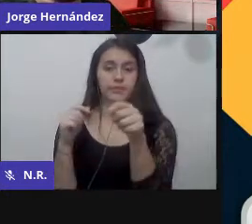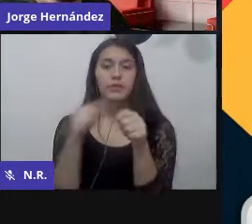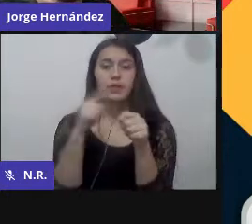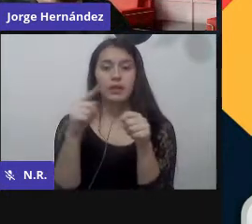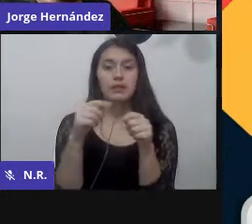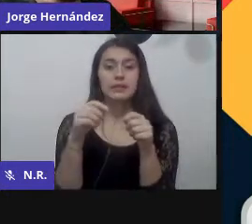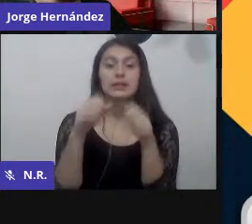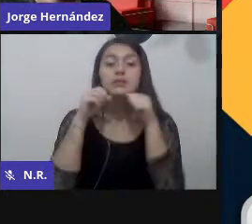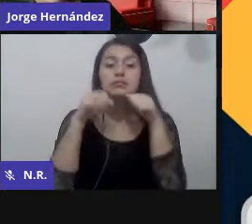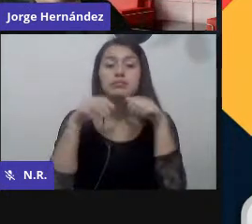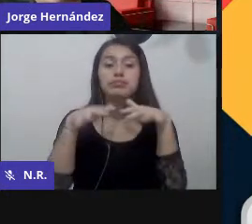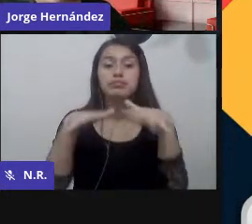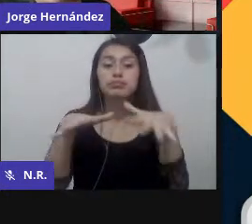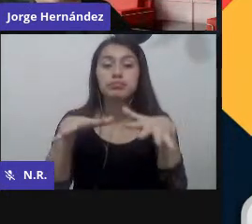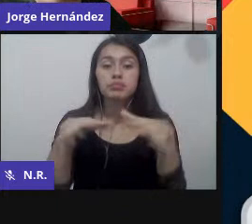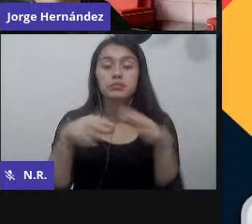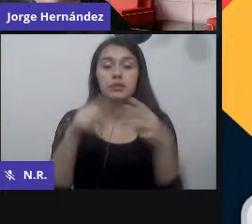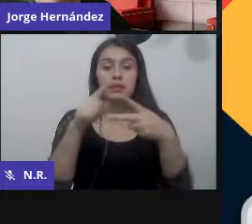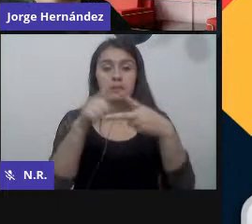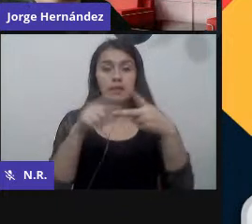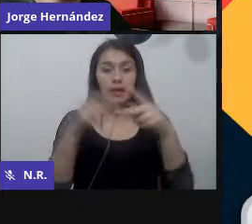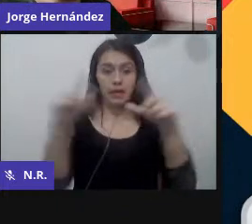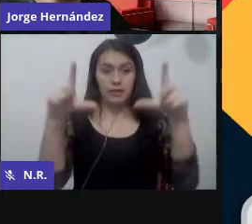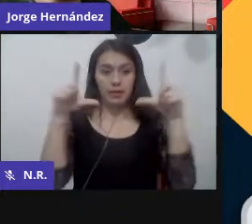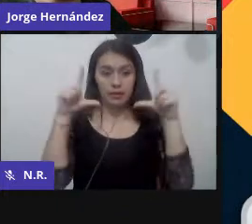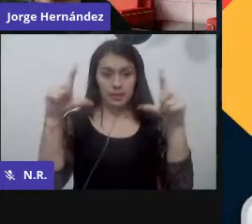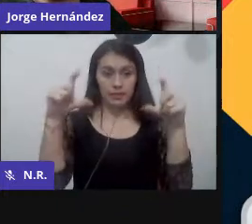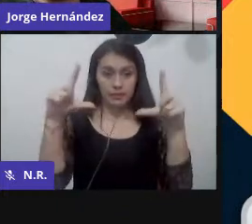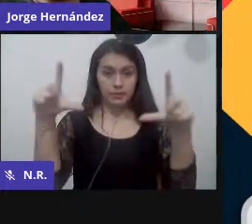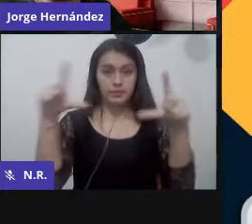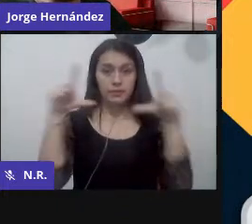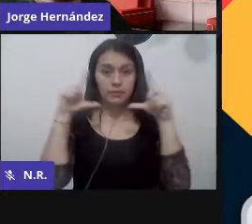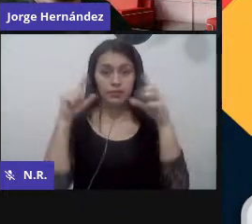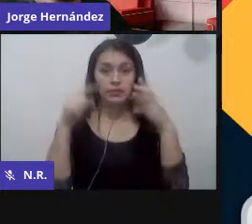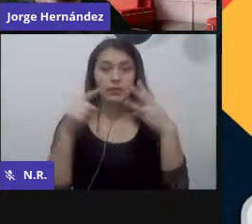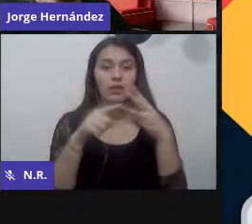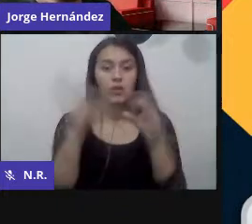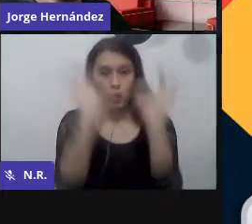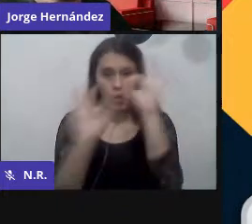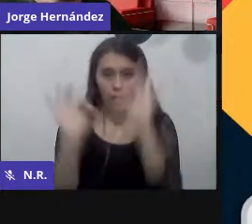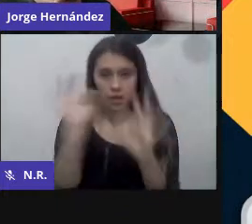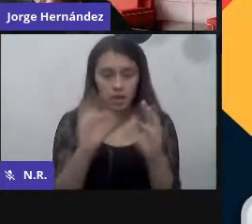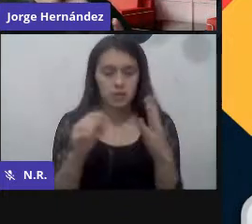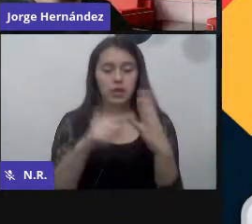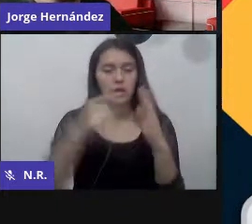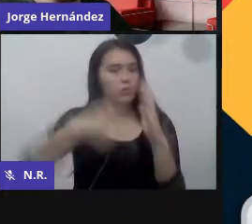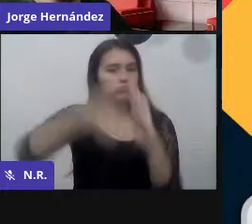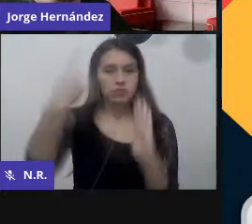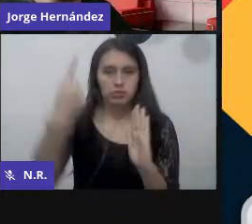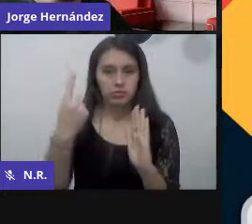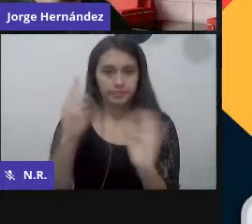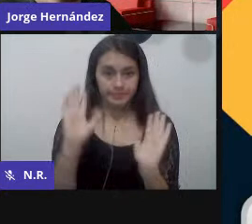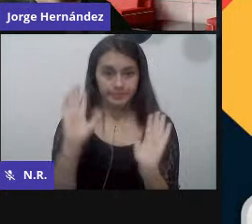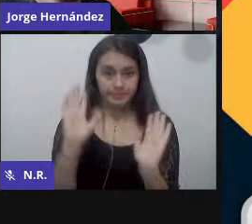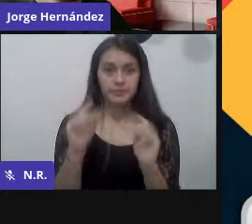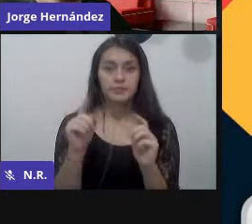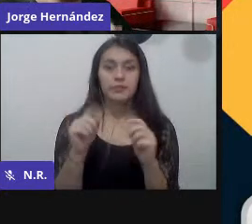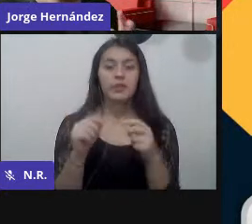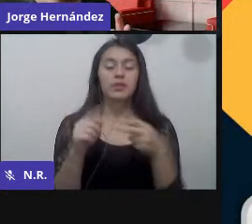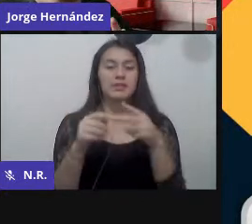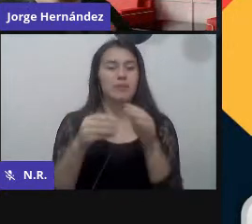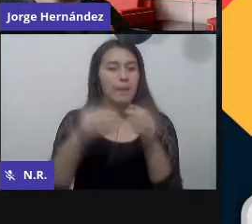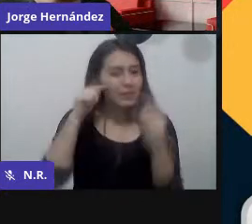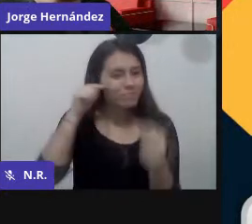Emitir, webcam, gestionar y emitir ahora en clásico. Nos centraremos en los dos.